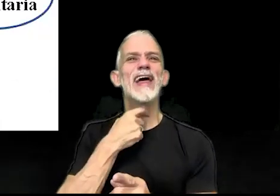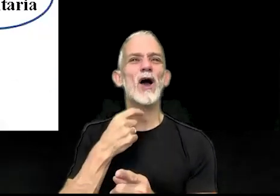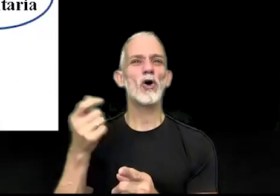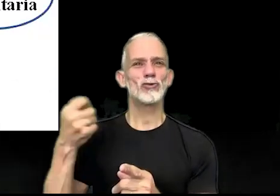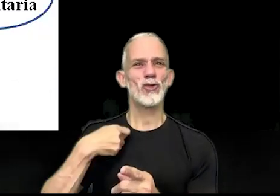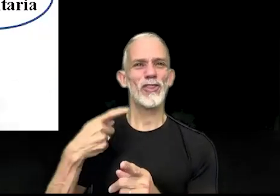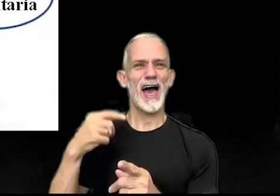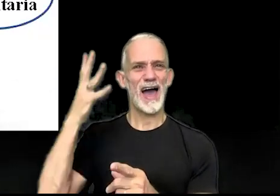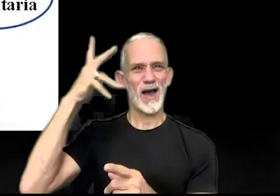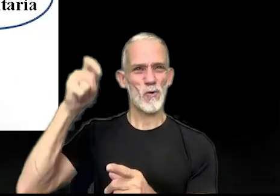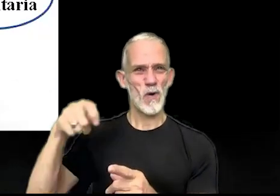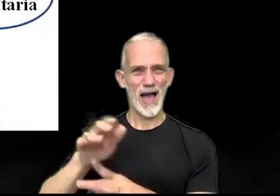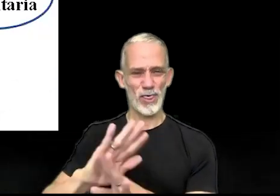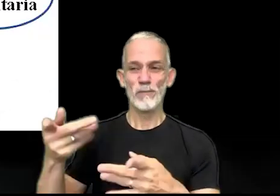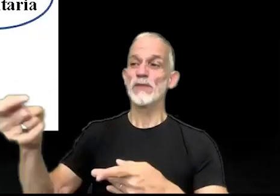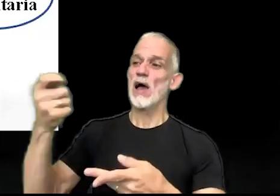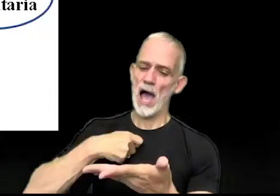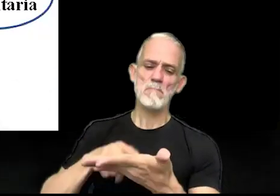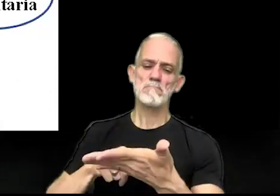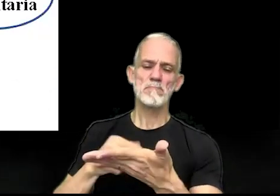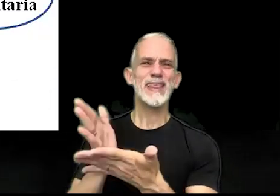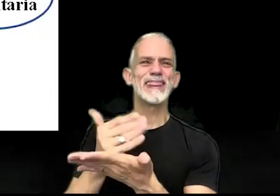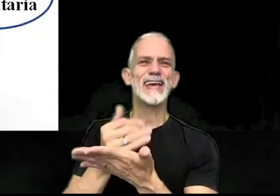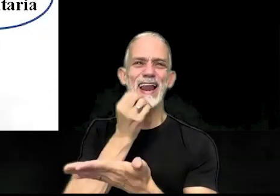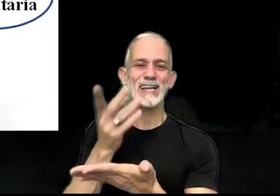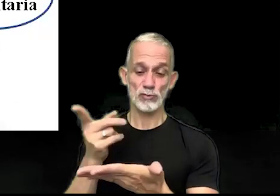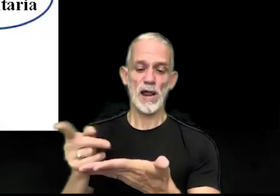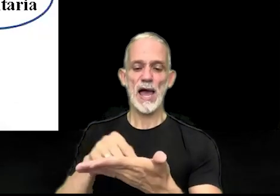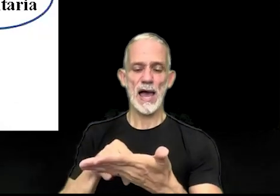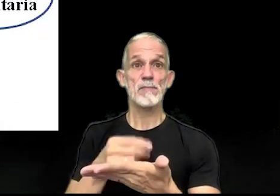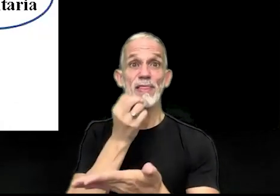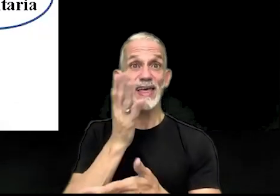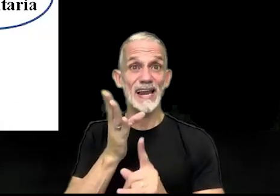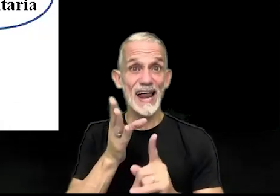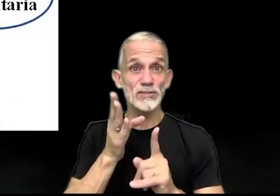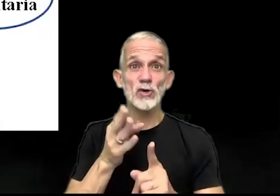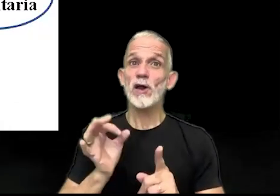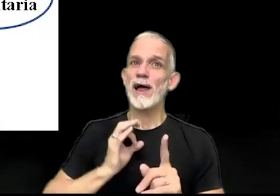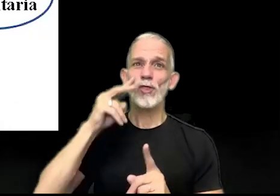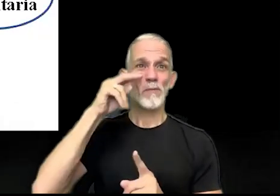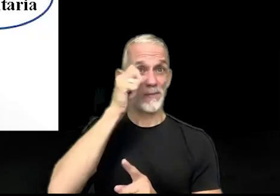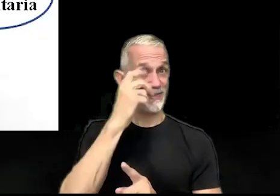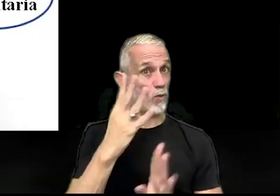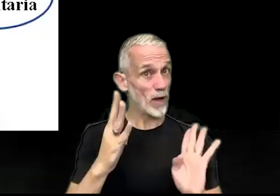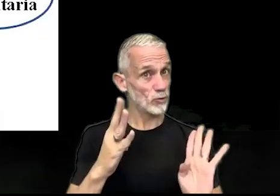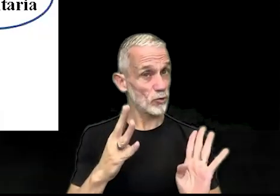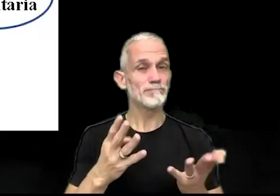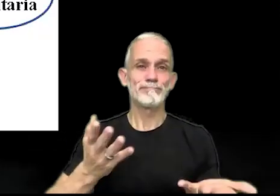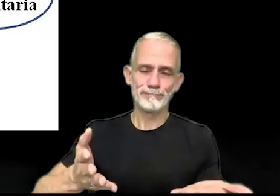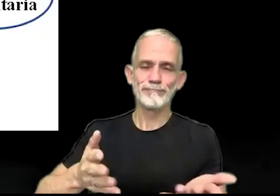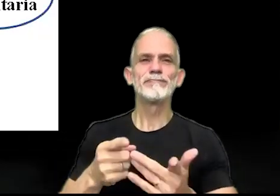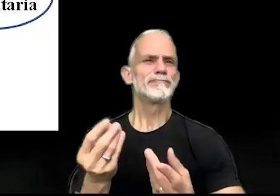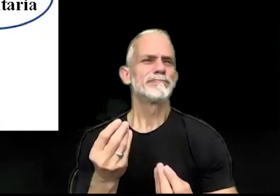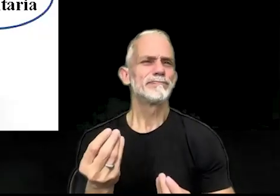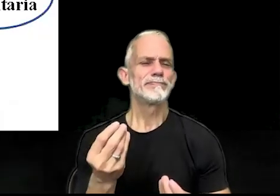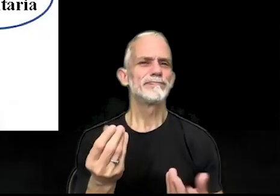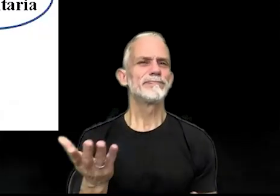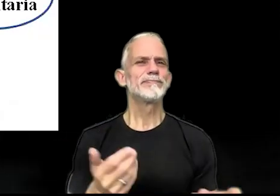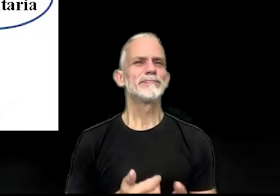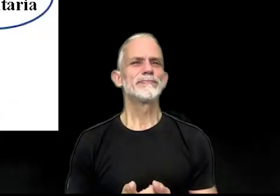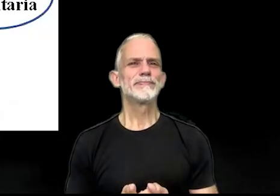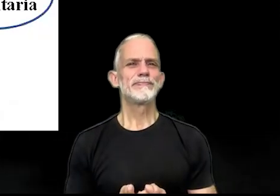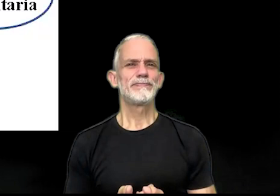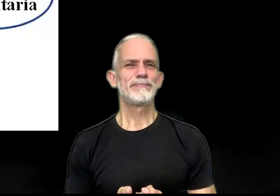agosto de 2024. Nosotros hoy estamos haciendo la declaración 2024. ¿Qué sucede en este